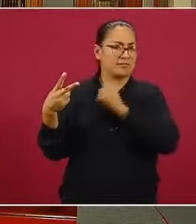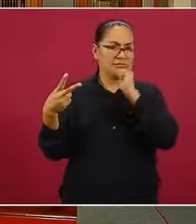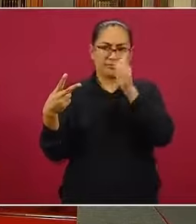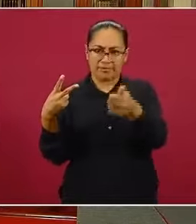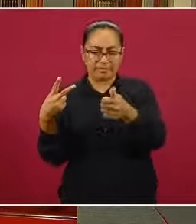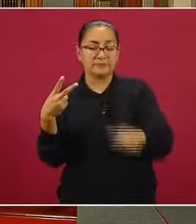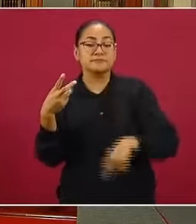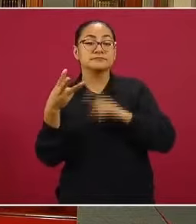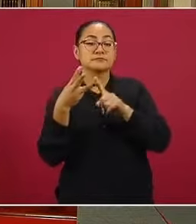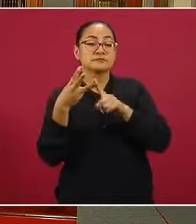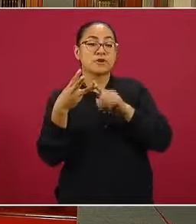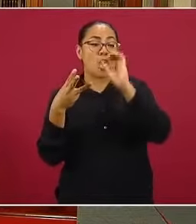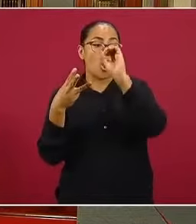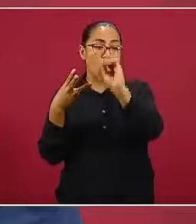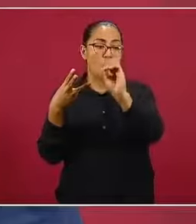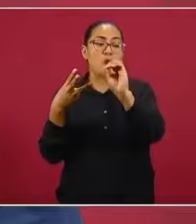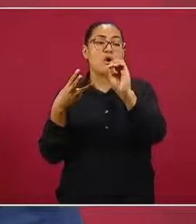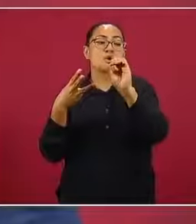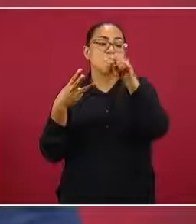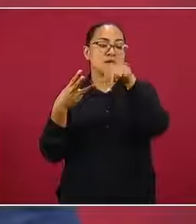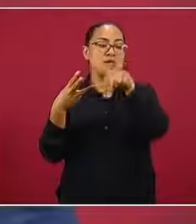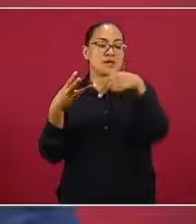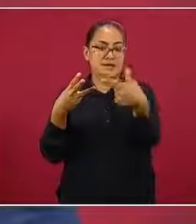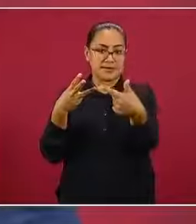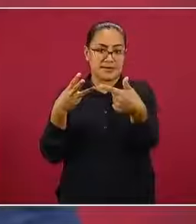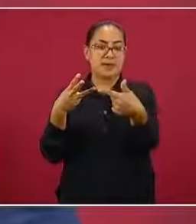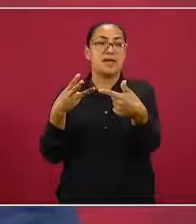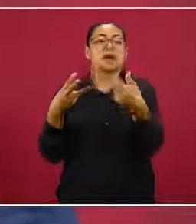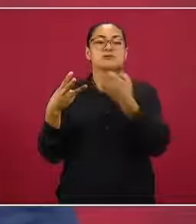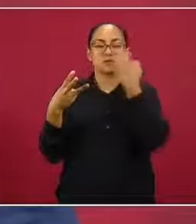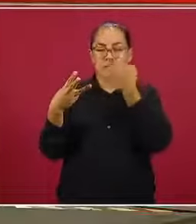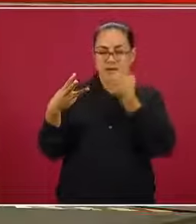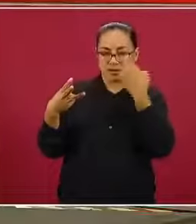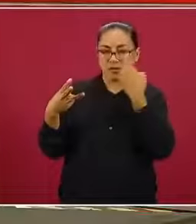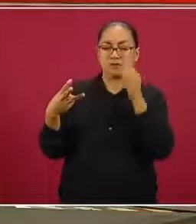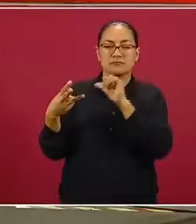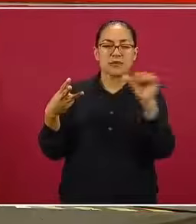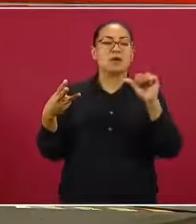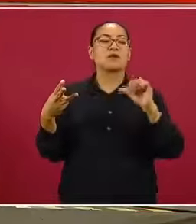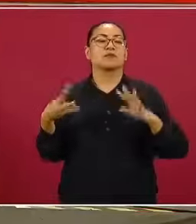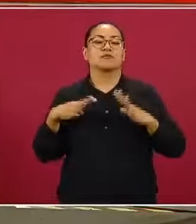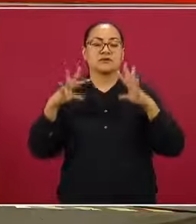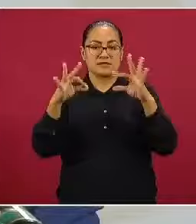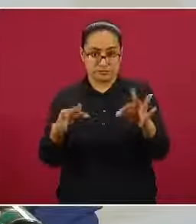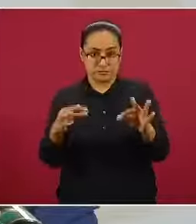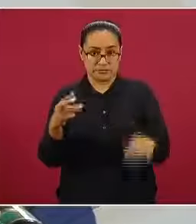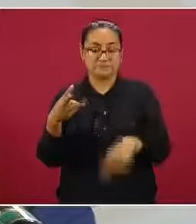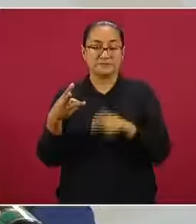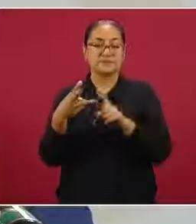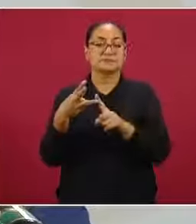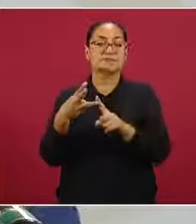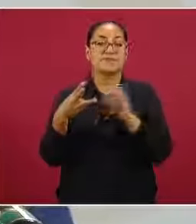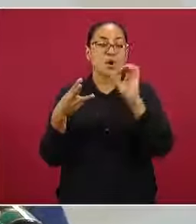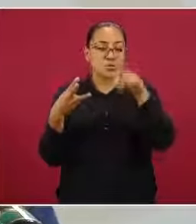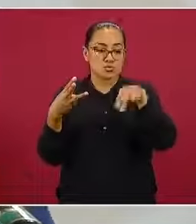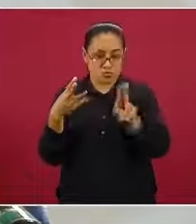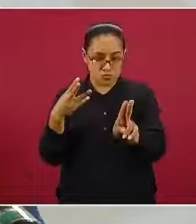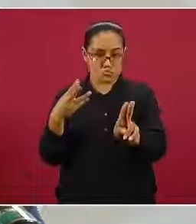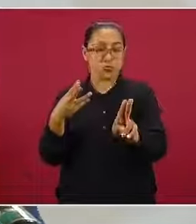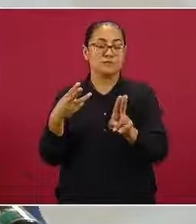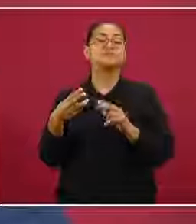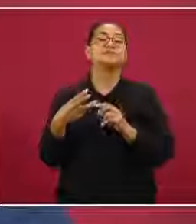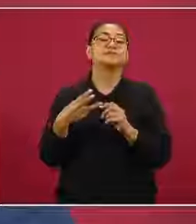no gubernamentales, académicas y fundaciones y equipos nacionales de Naciones Unidas. La intención del